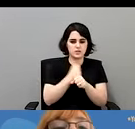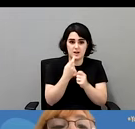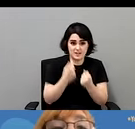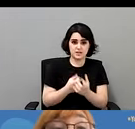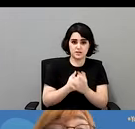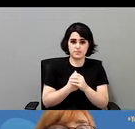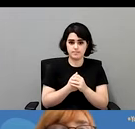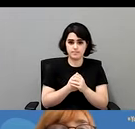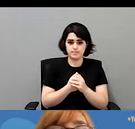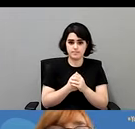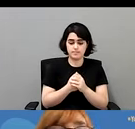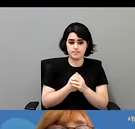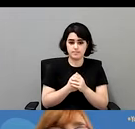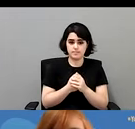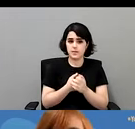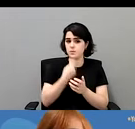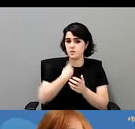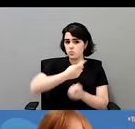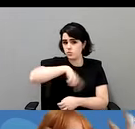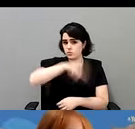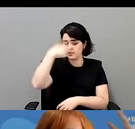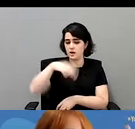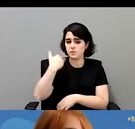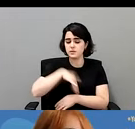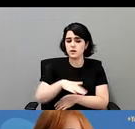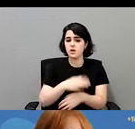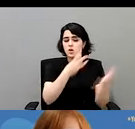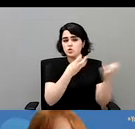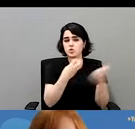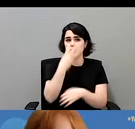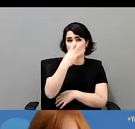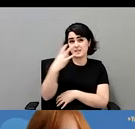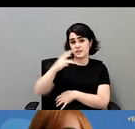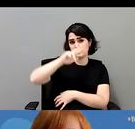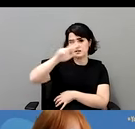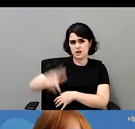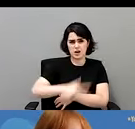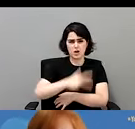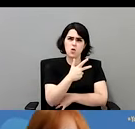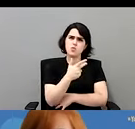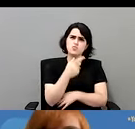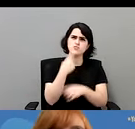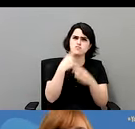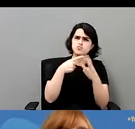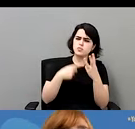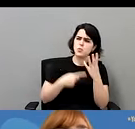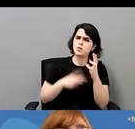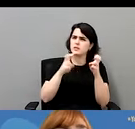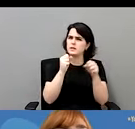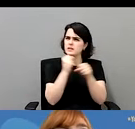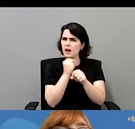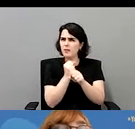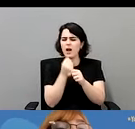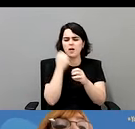Vale, una vez sabemos esto, 833 euros, qué cosas se tienen en cuenta, esto del trabajo que había